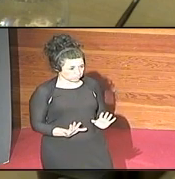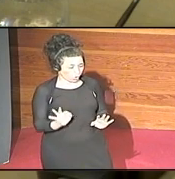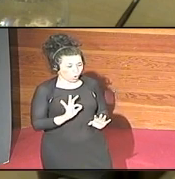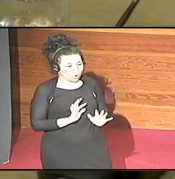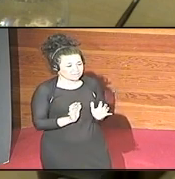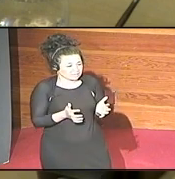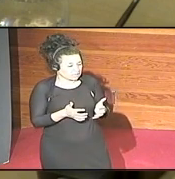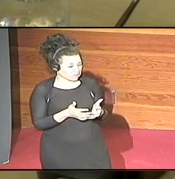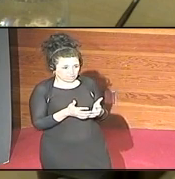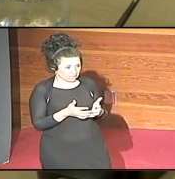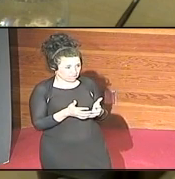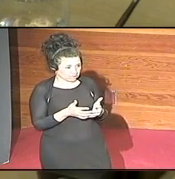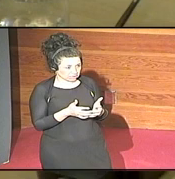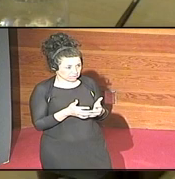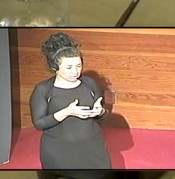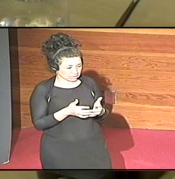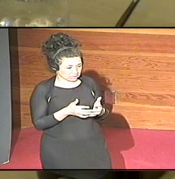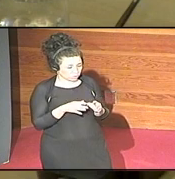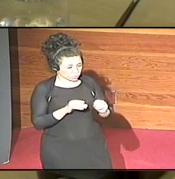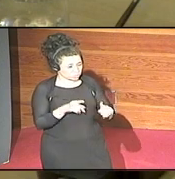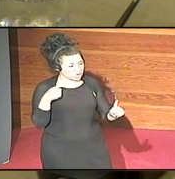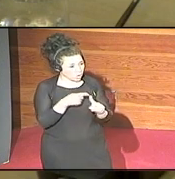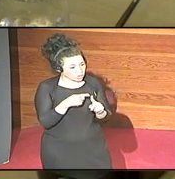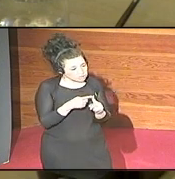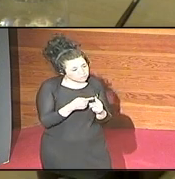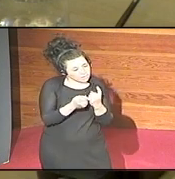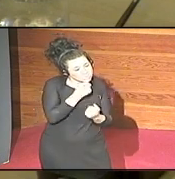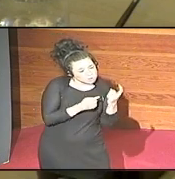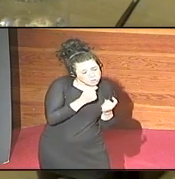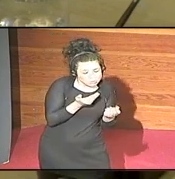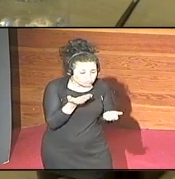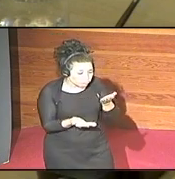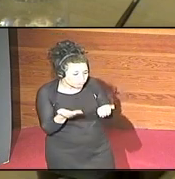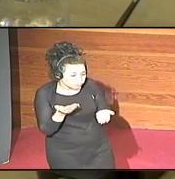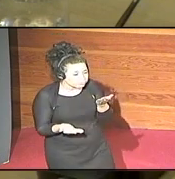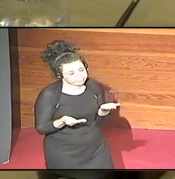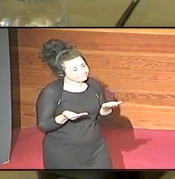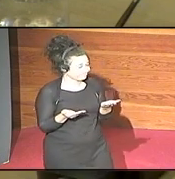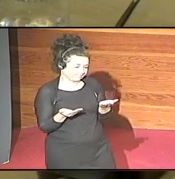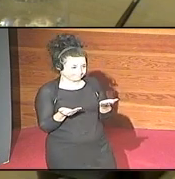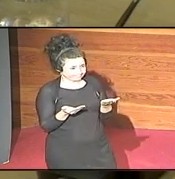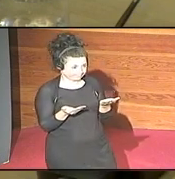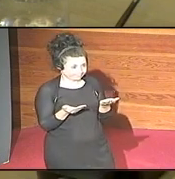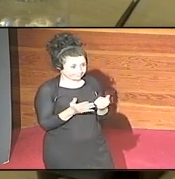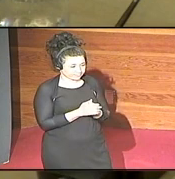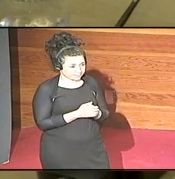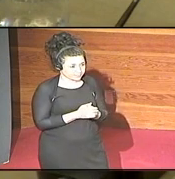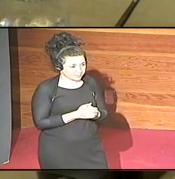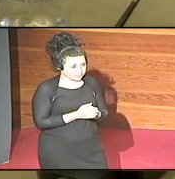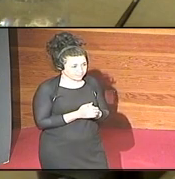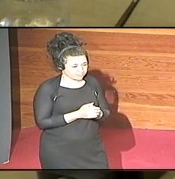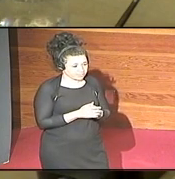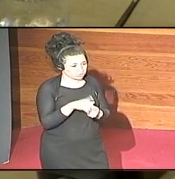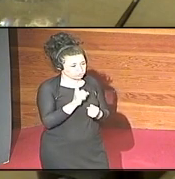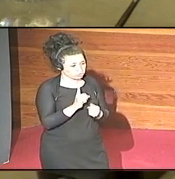utilizan no es, desde luego, para mirar y contrastar las informaciones que se les da en política exterior, es totalmente para